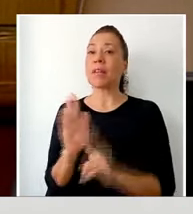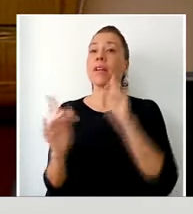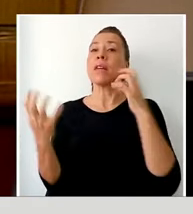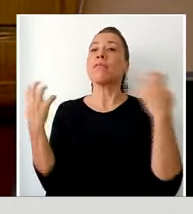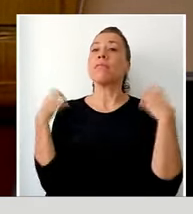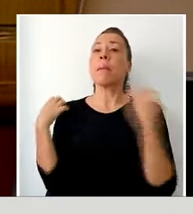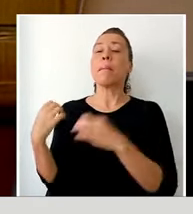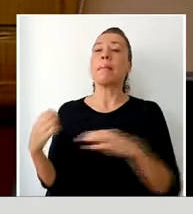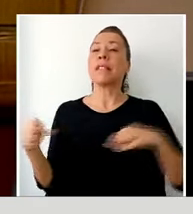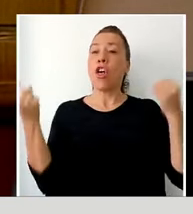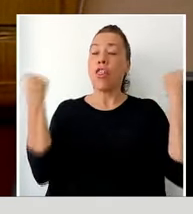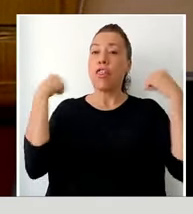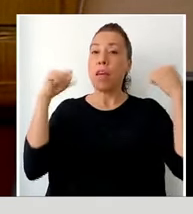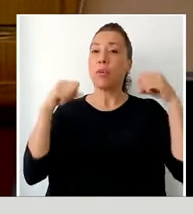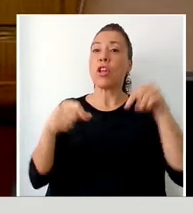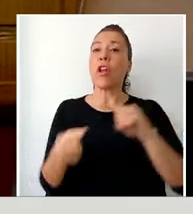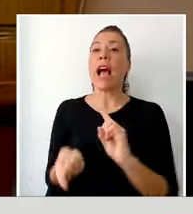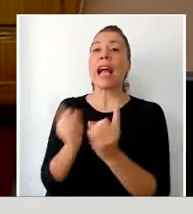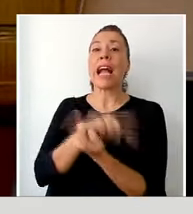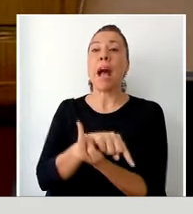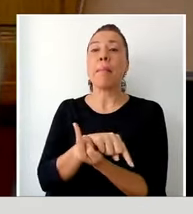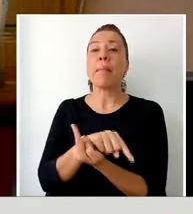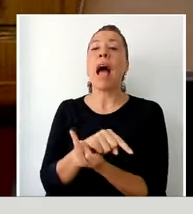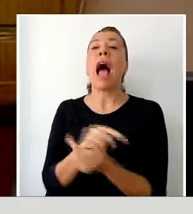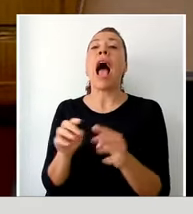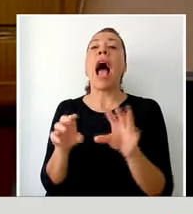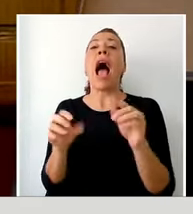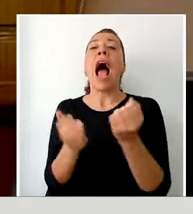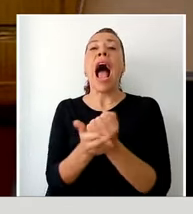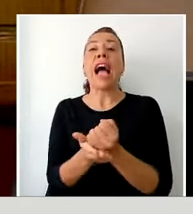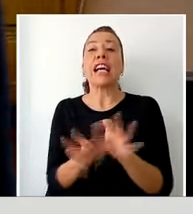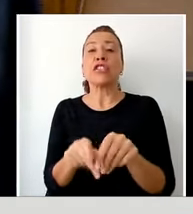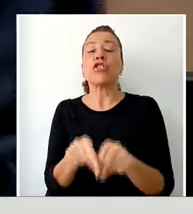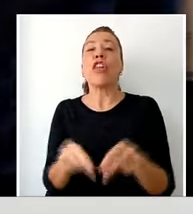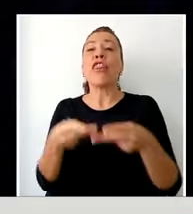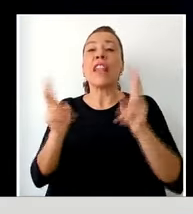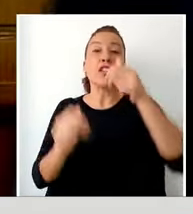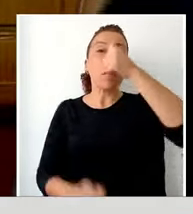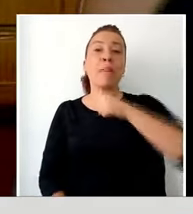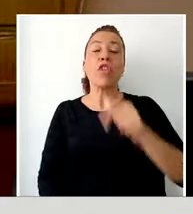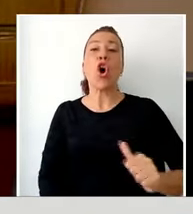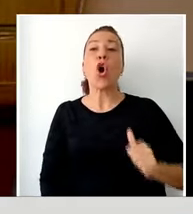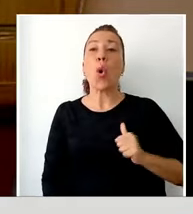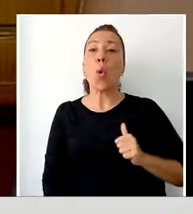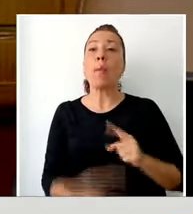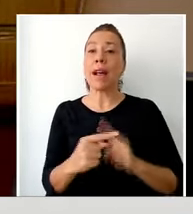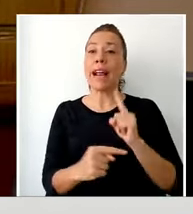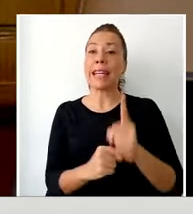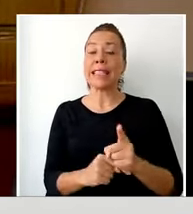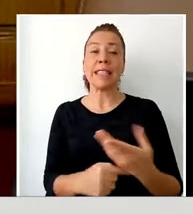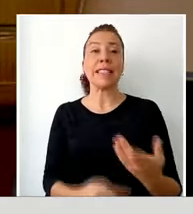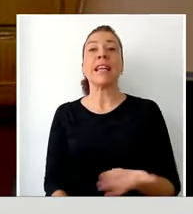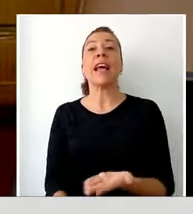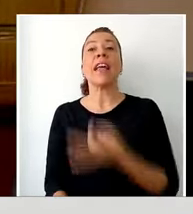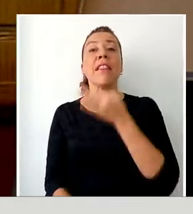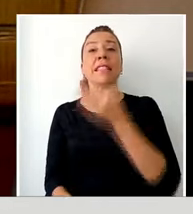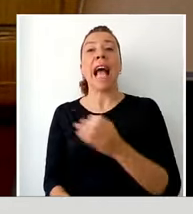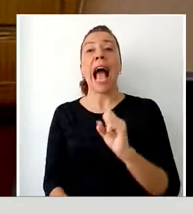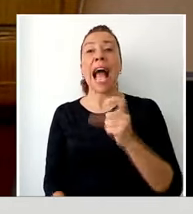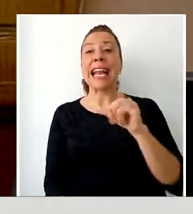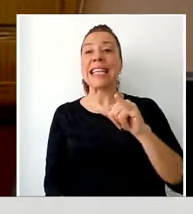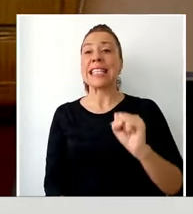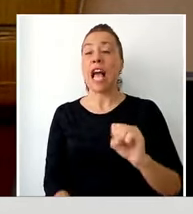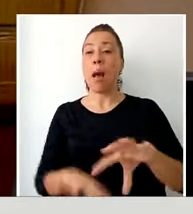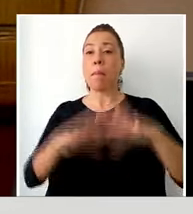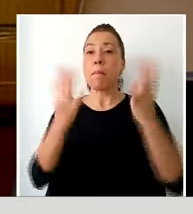deporte a hacer una asociación de derecho privado y esto cumple con los requisitos que nos ha exigido la agencia mundial antidopaje pero al mismo